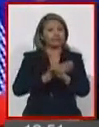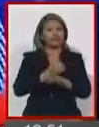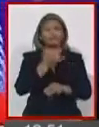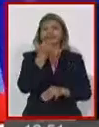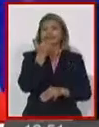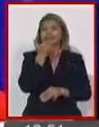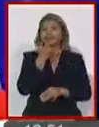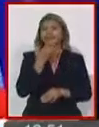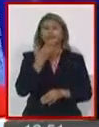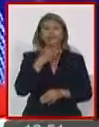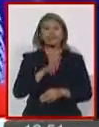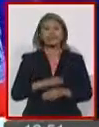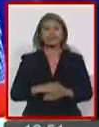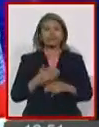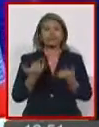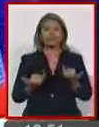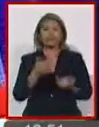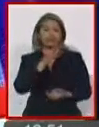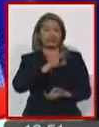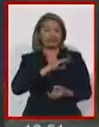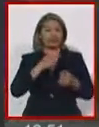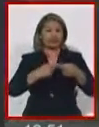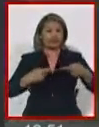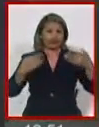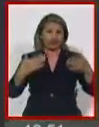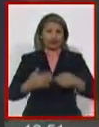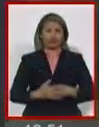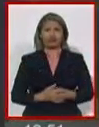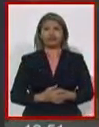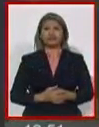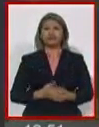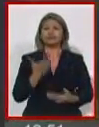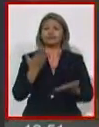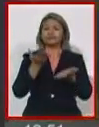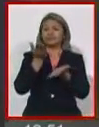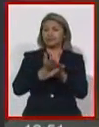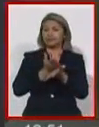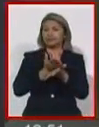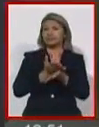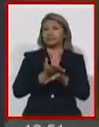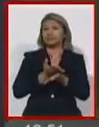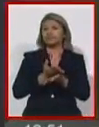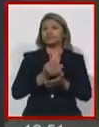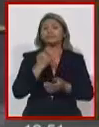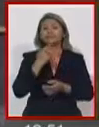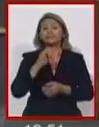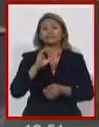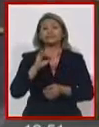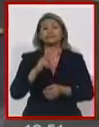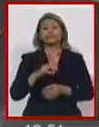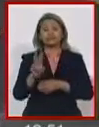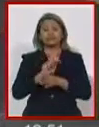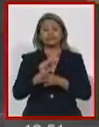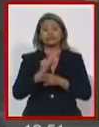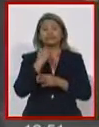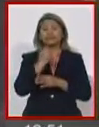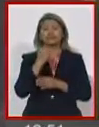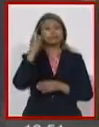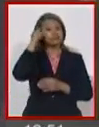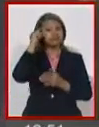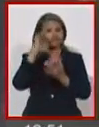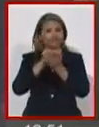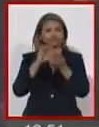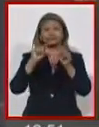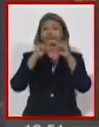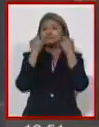un error terrible del que se está aprovechando la oposición. Con respecto a un posible paro cívico a nivel nacional, el ministro de Gobierno recalcó no creer